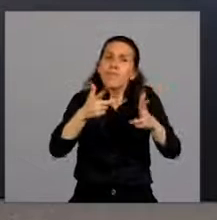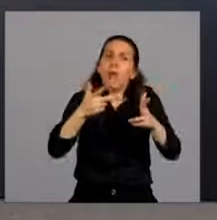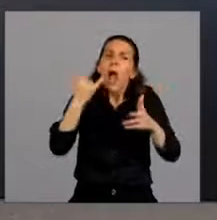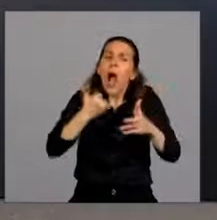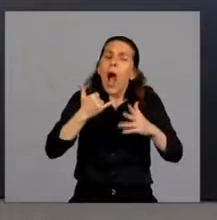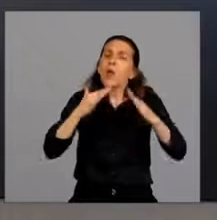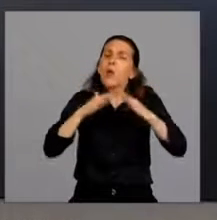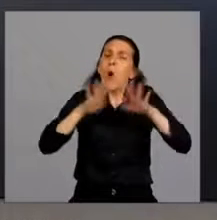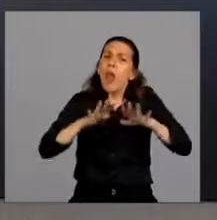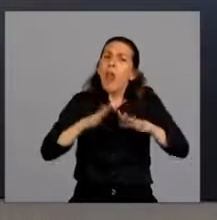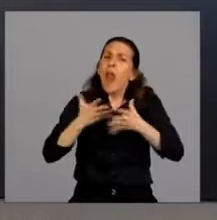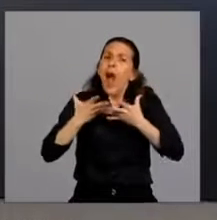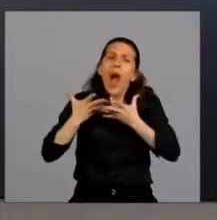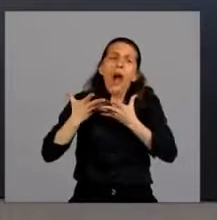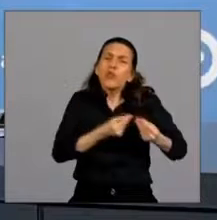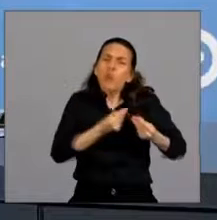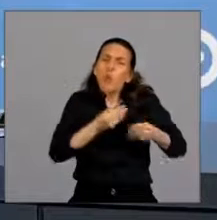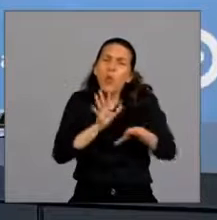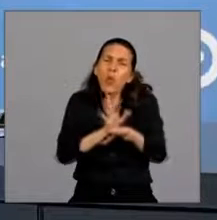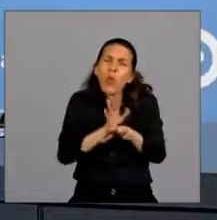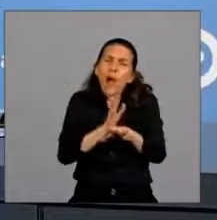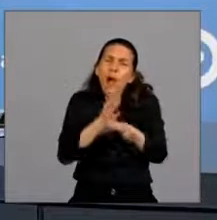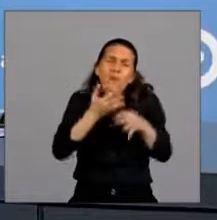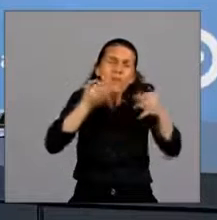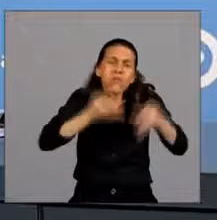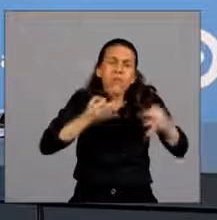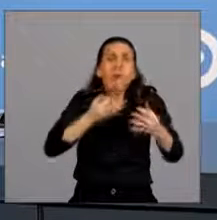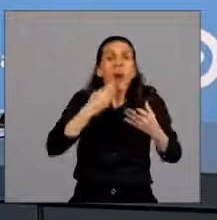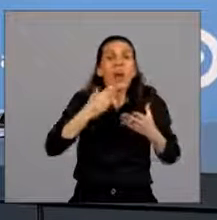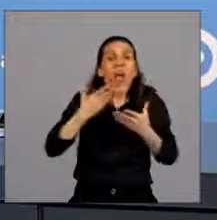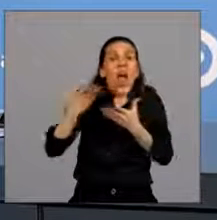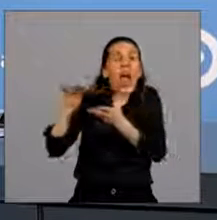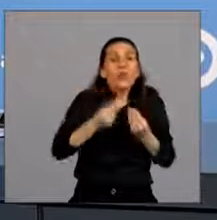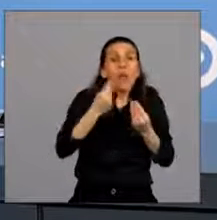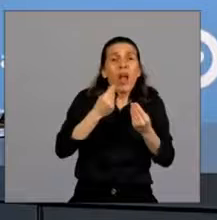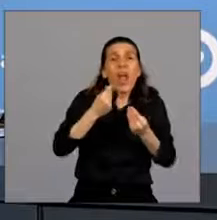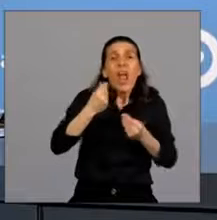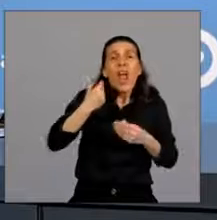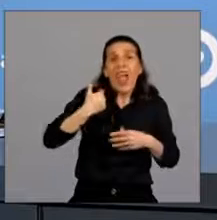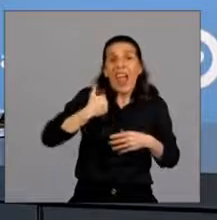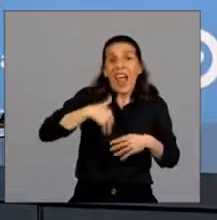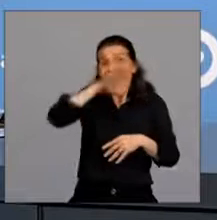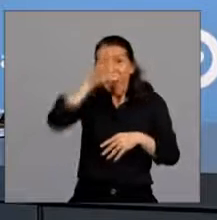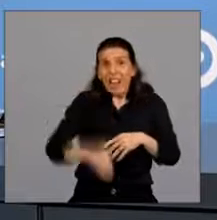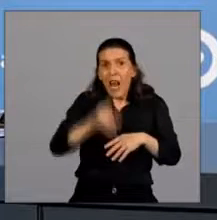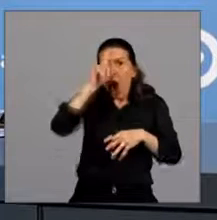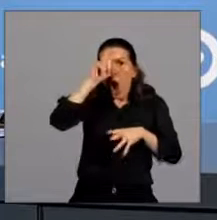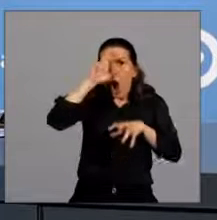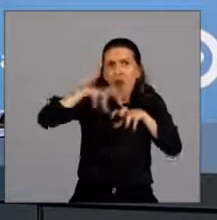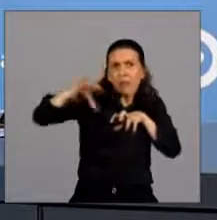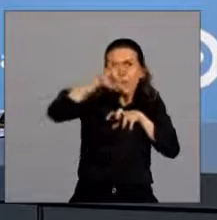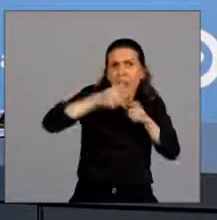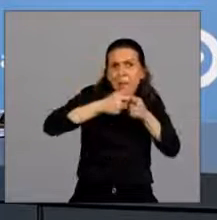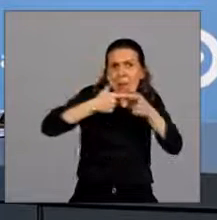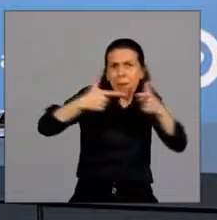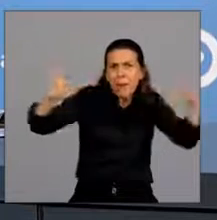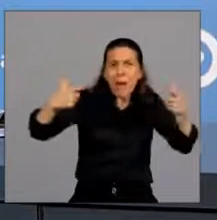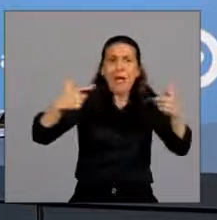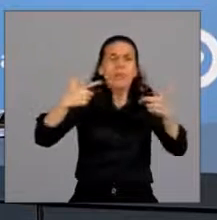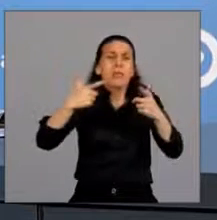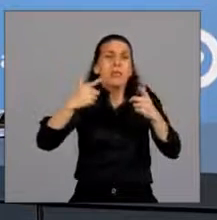cuarentena. Nos ha permitido a todo el país fortalecer el sistema de salud, Por otro lado, nos ha